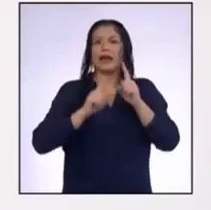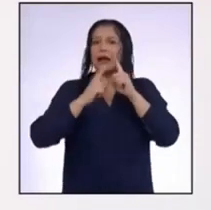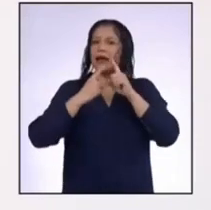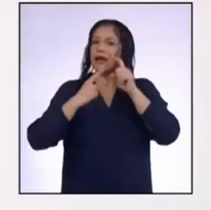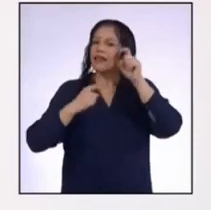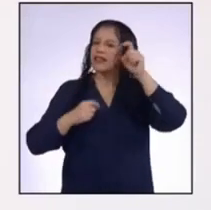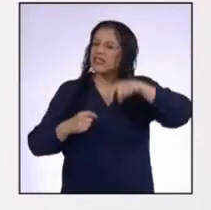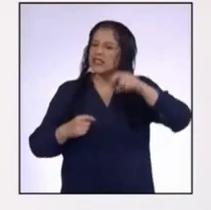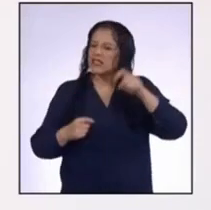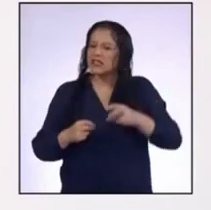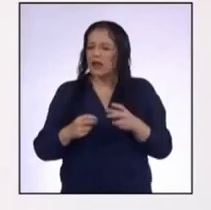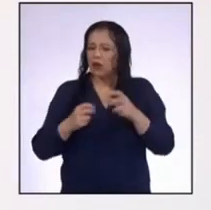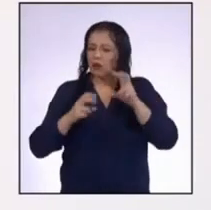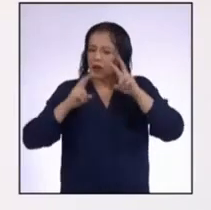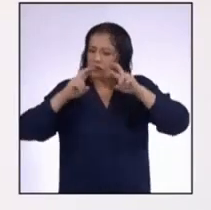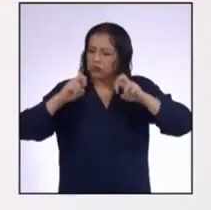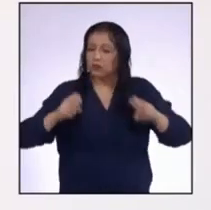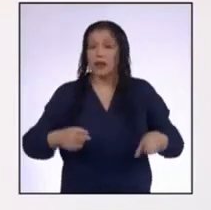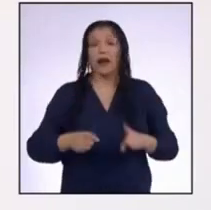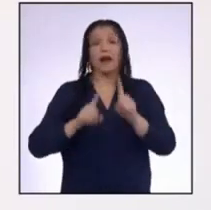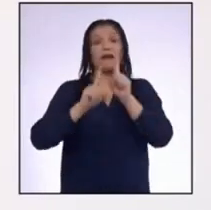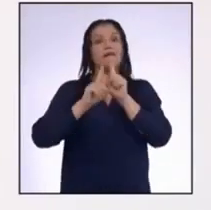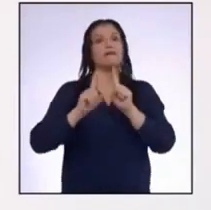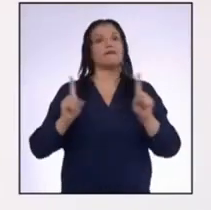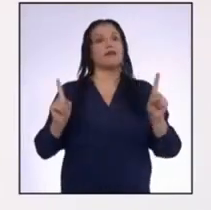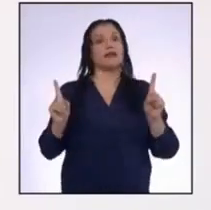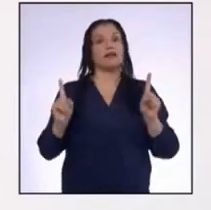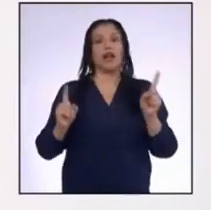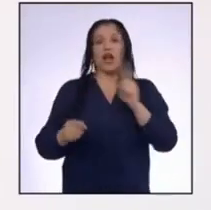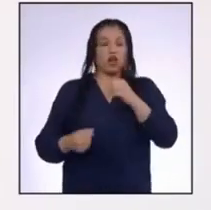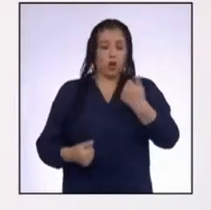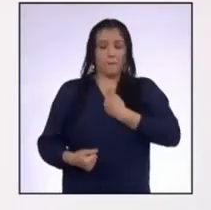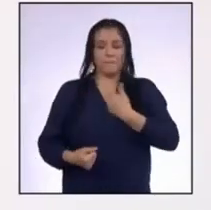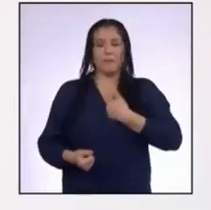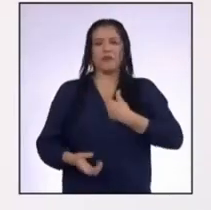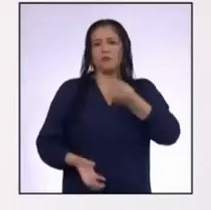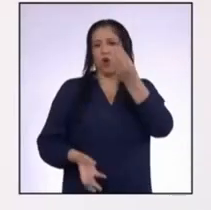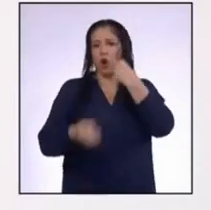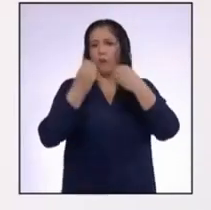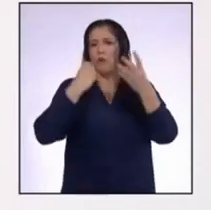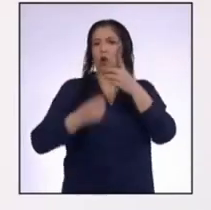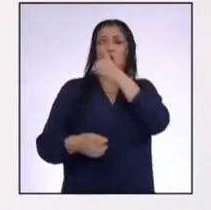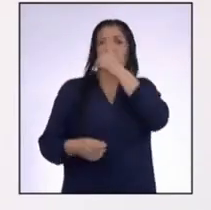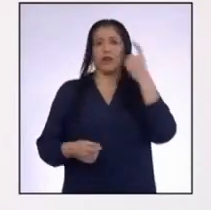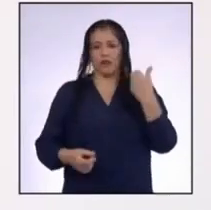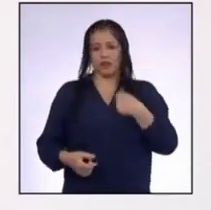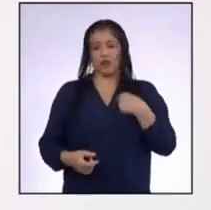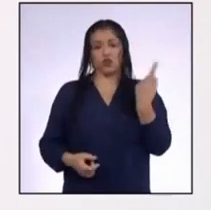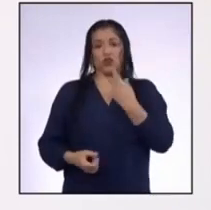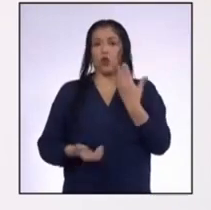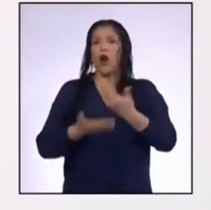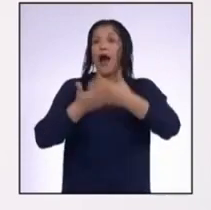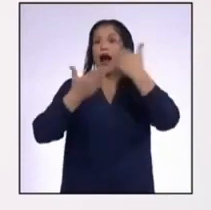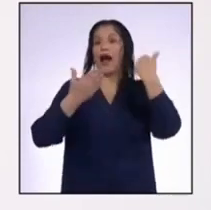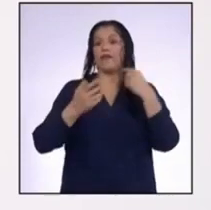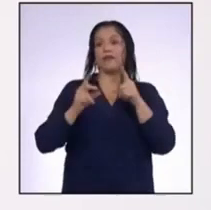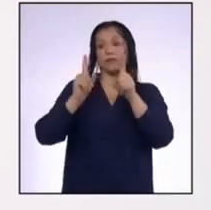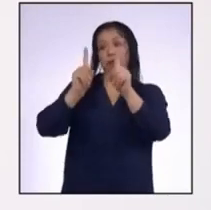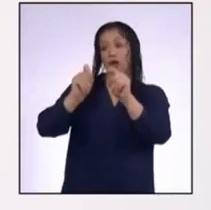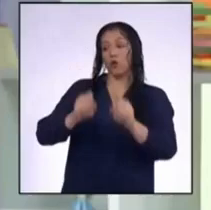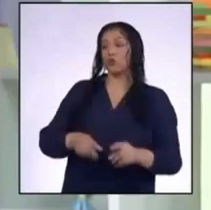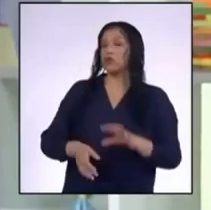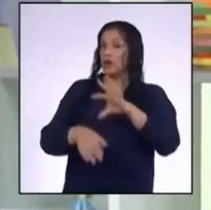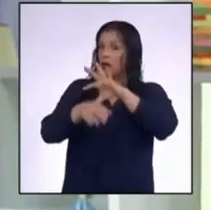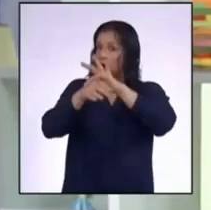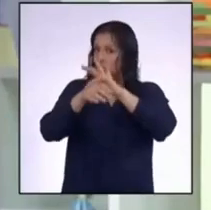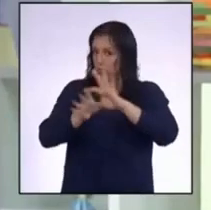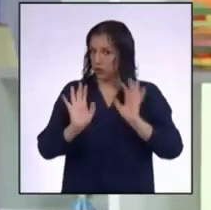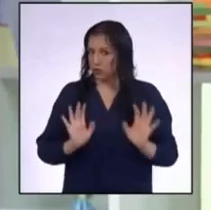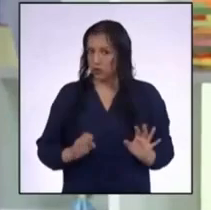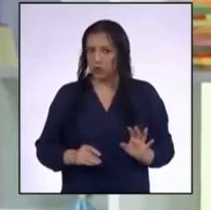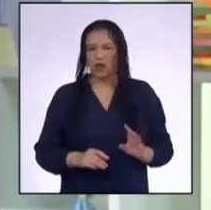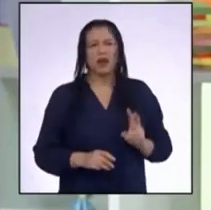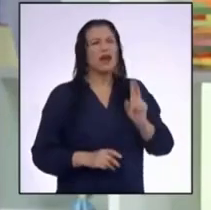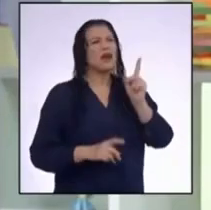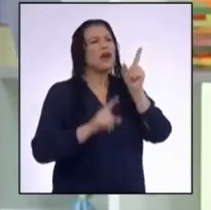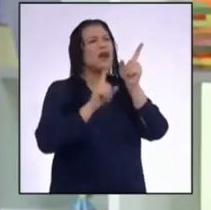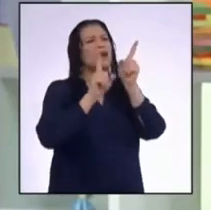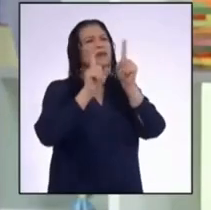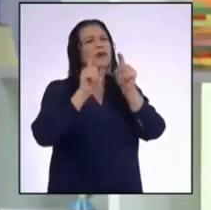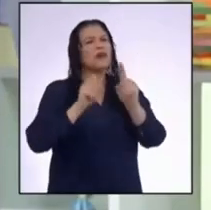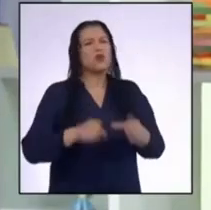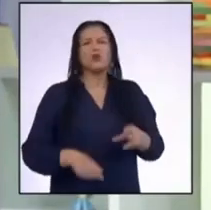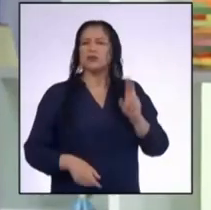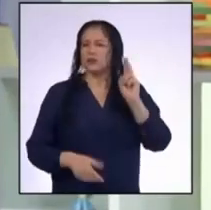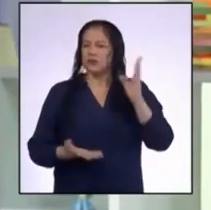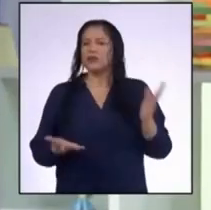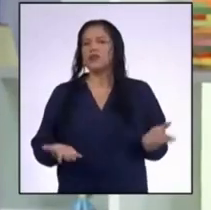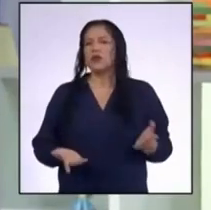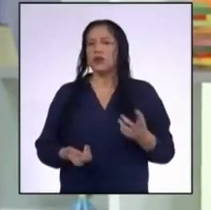evaluación especializada. No debemos automedicarnos ni iniciar dietas sin consultar a un especialista. Profesora, tenemos